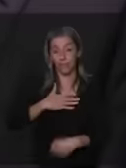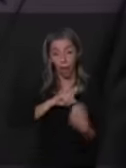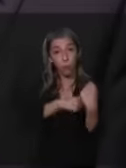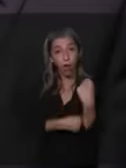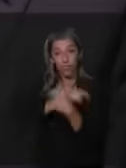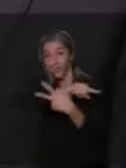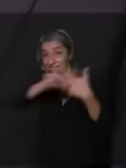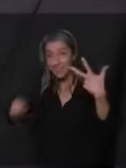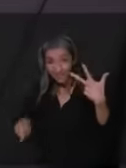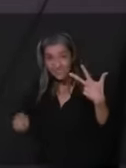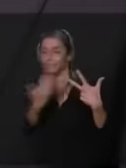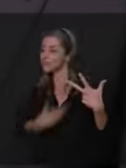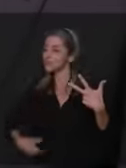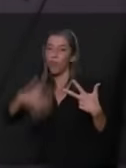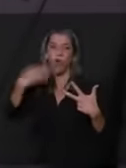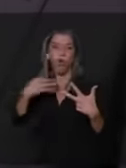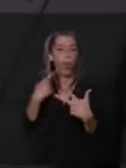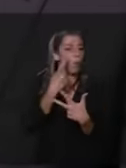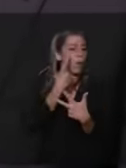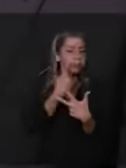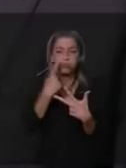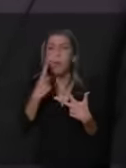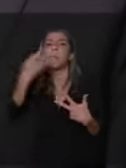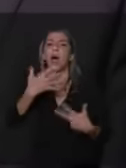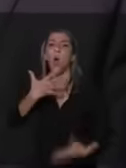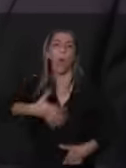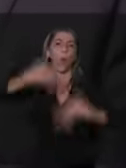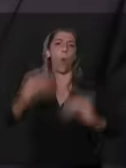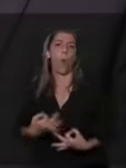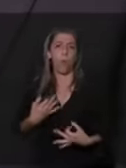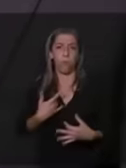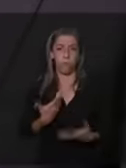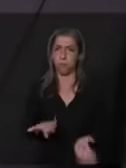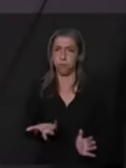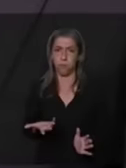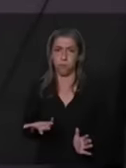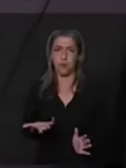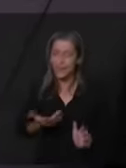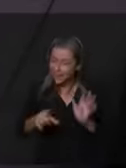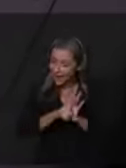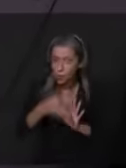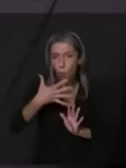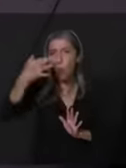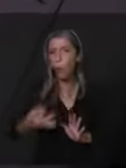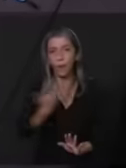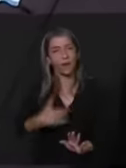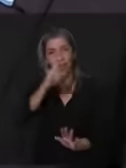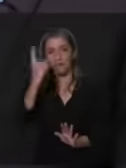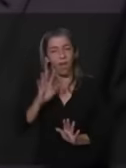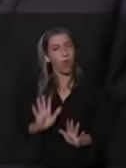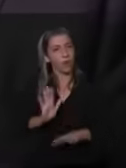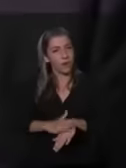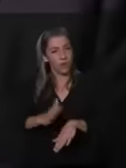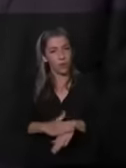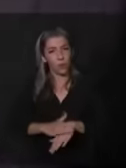Estado el control del cumplimiento de las metas por parte de la justicia. A ver, vuelvo al tema.